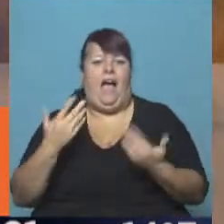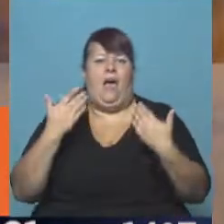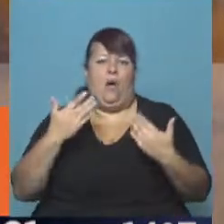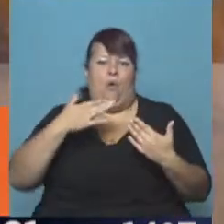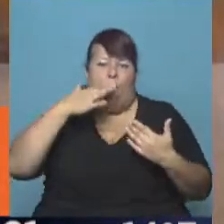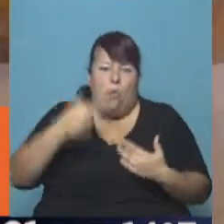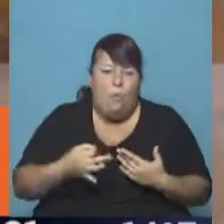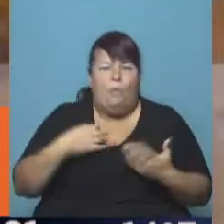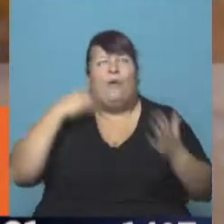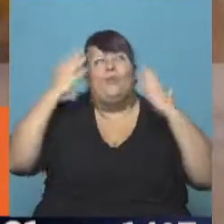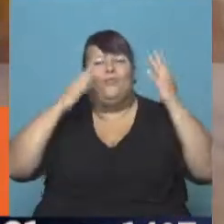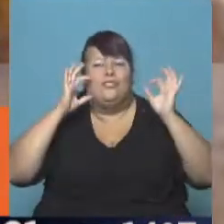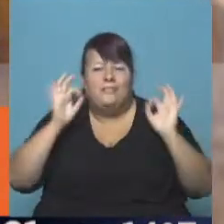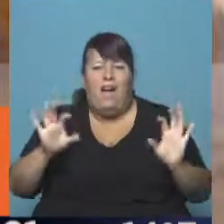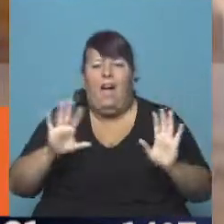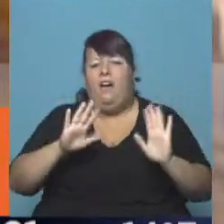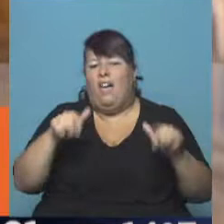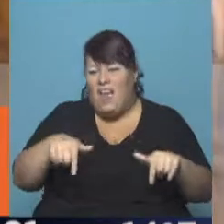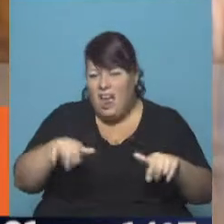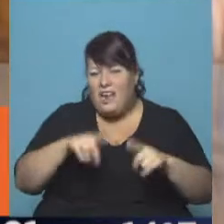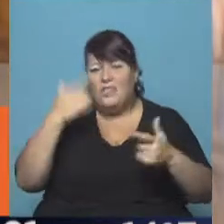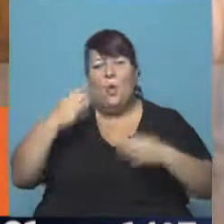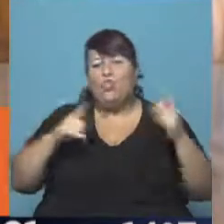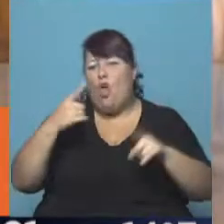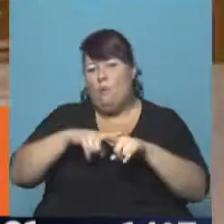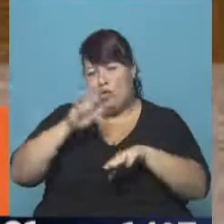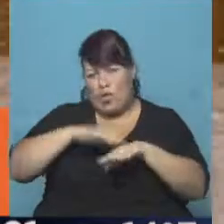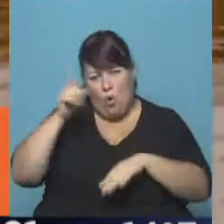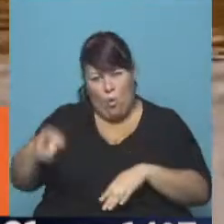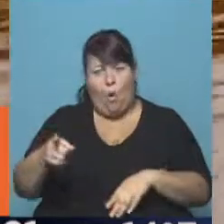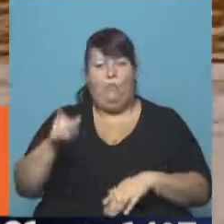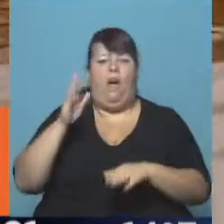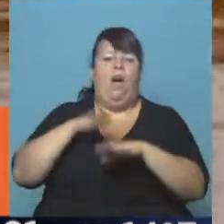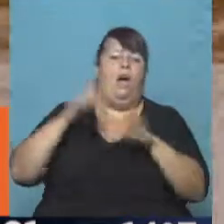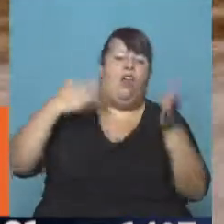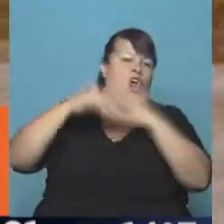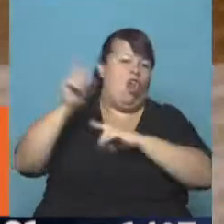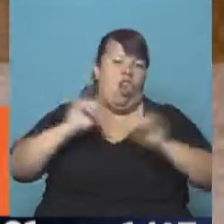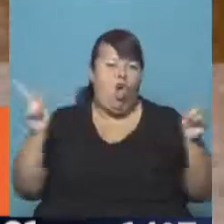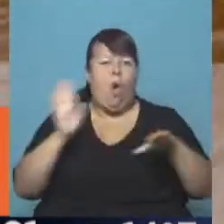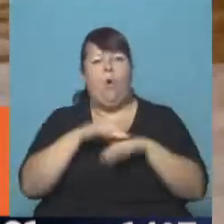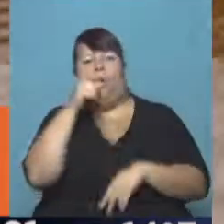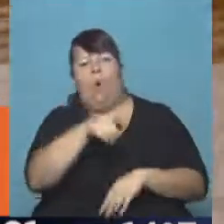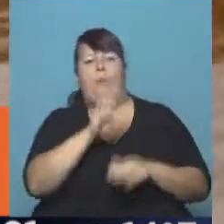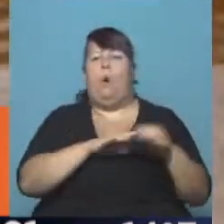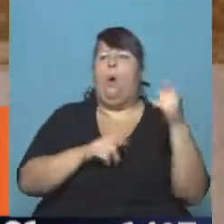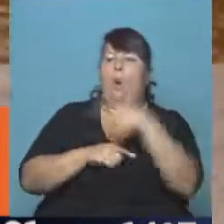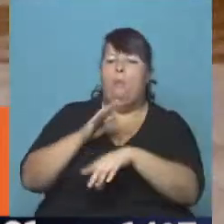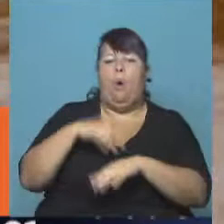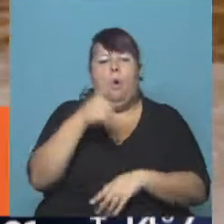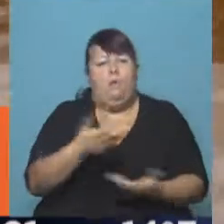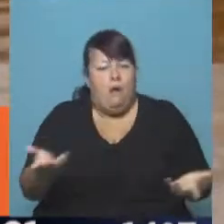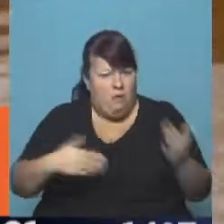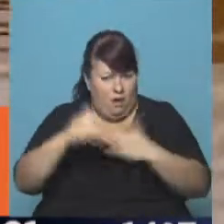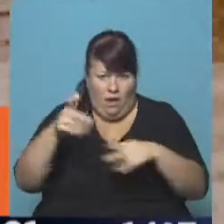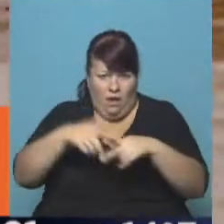cumplir algún tipo de sueño y todas estas injusticias de la política de que no quieren hacer obras o que la culpa la tiene uno la culpa la tiene otro pero